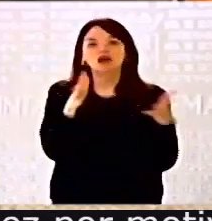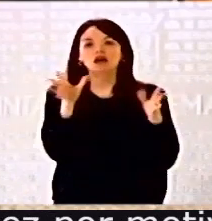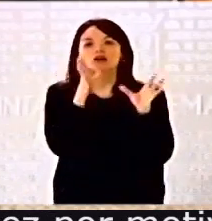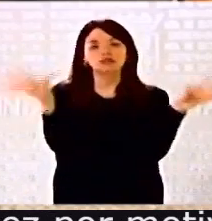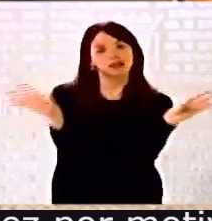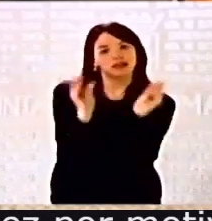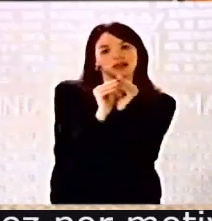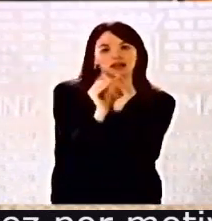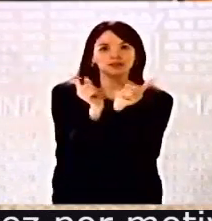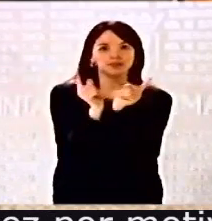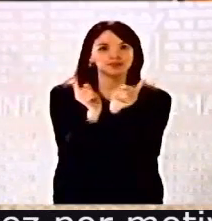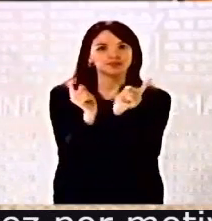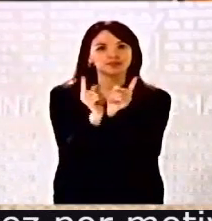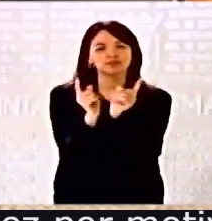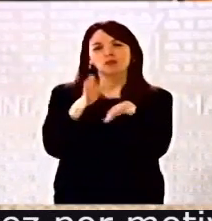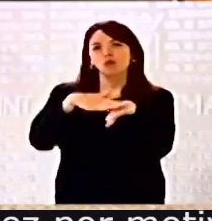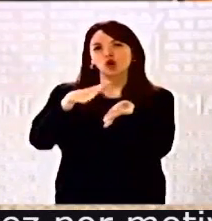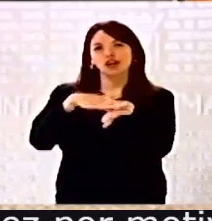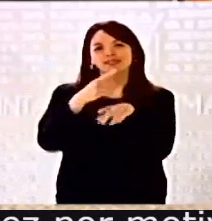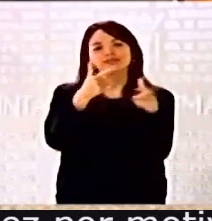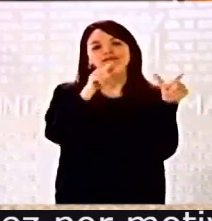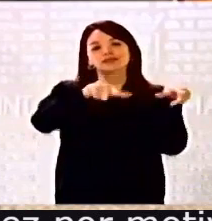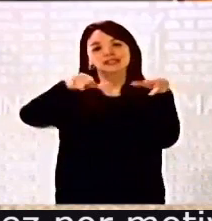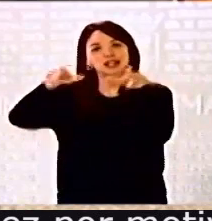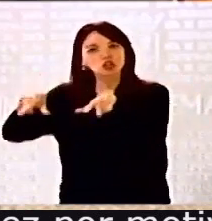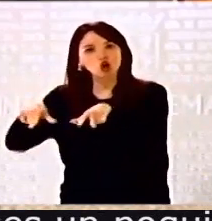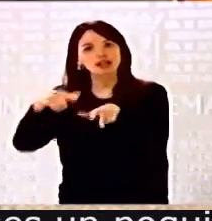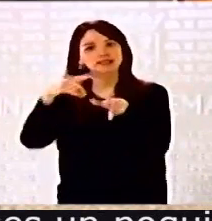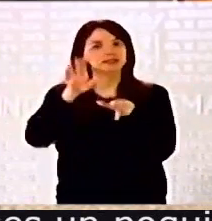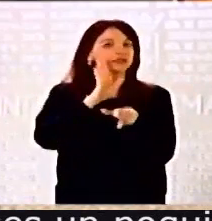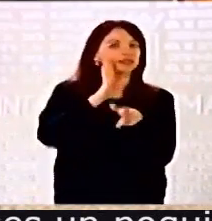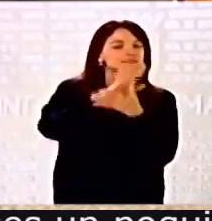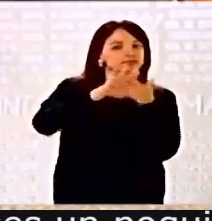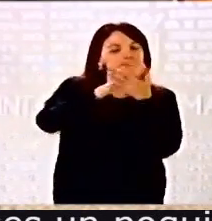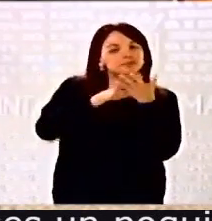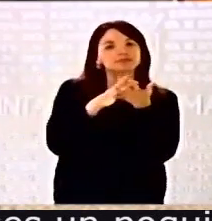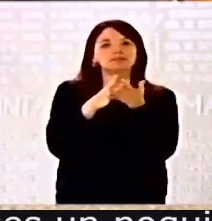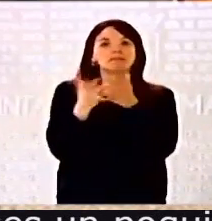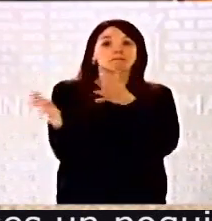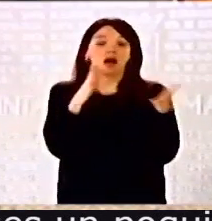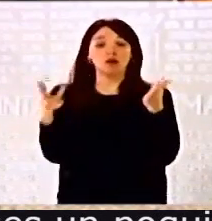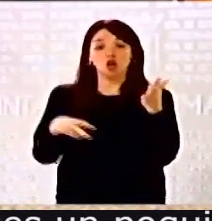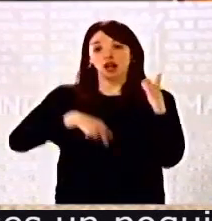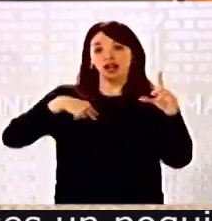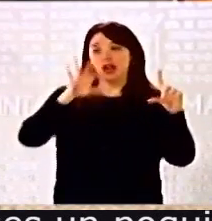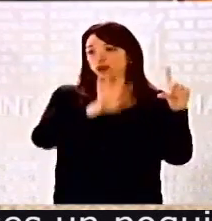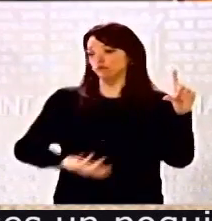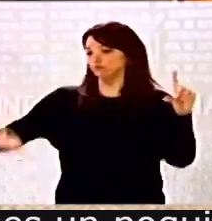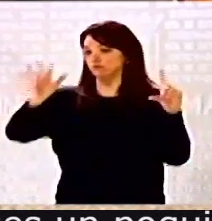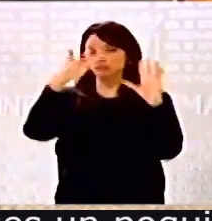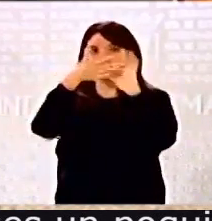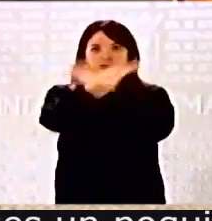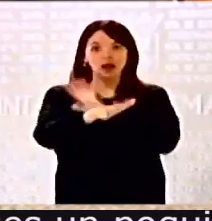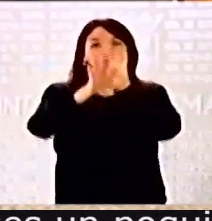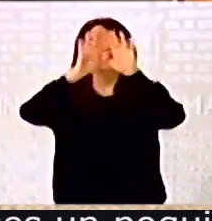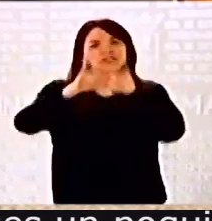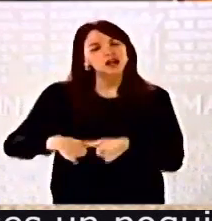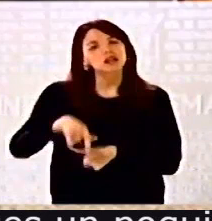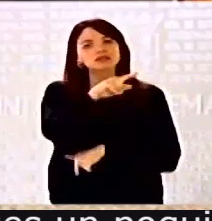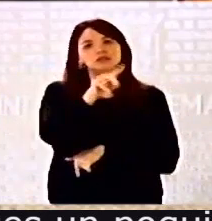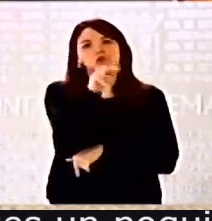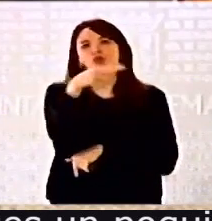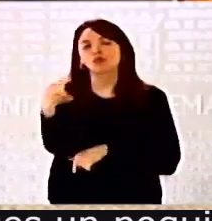un poquito, porque has mencionado los sectores, has, digamos que dibujado un poco el comportamiento de los sectores, pero al final quizá que tu